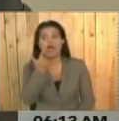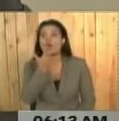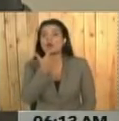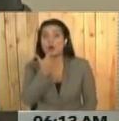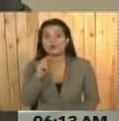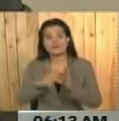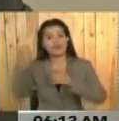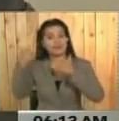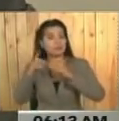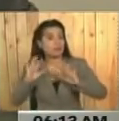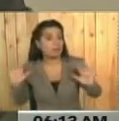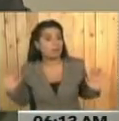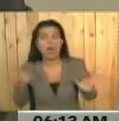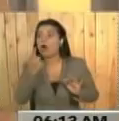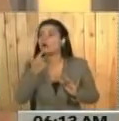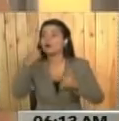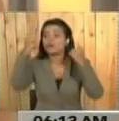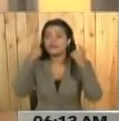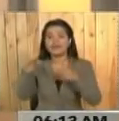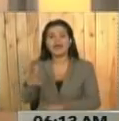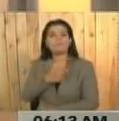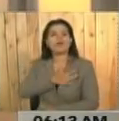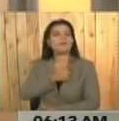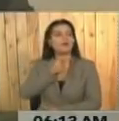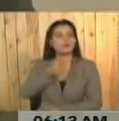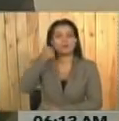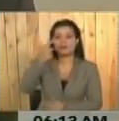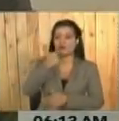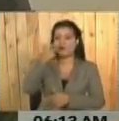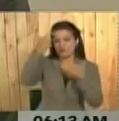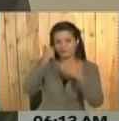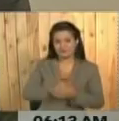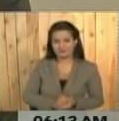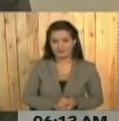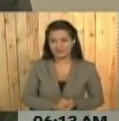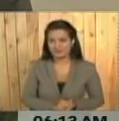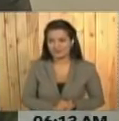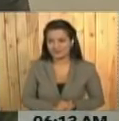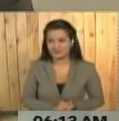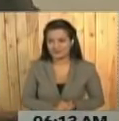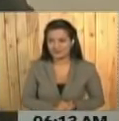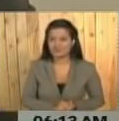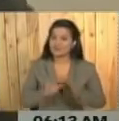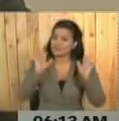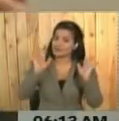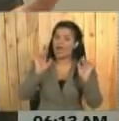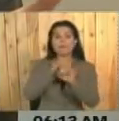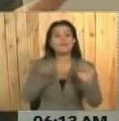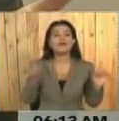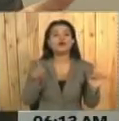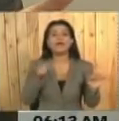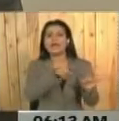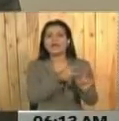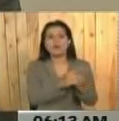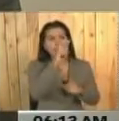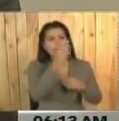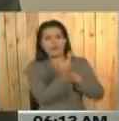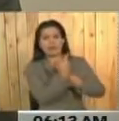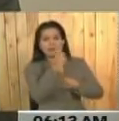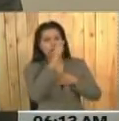rojos col los rojos su color favorito Ese es mi color favorito el rojo no no habría pero con eso nos tienen amenazados desde